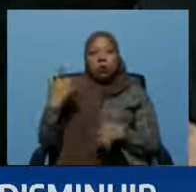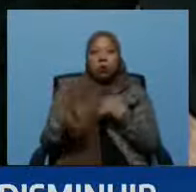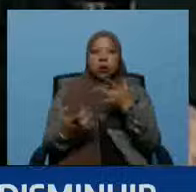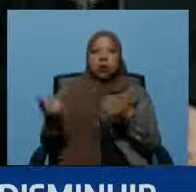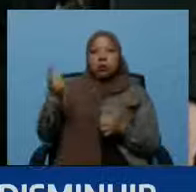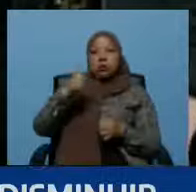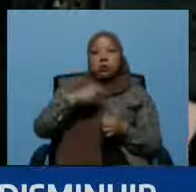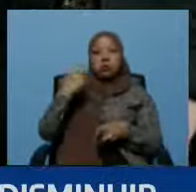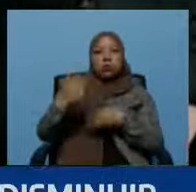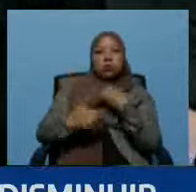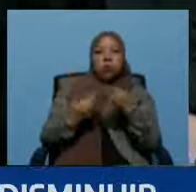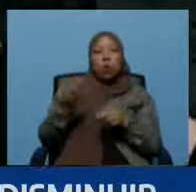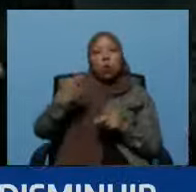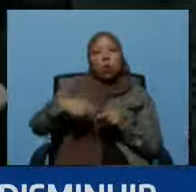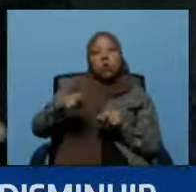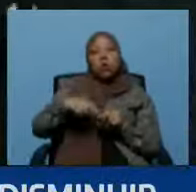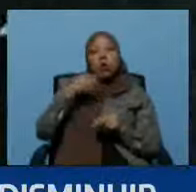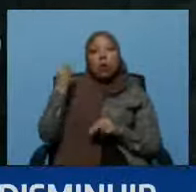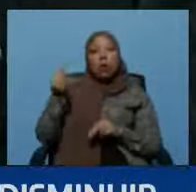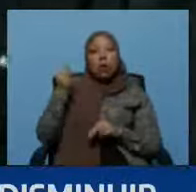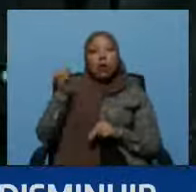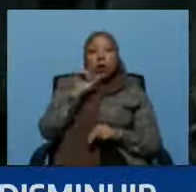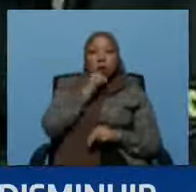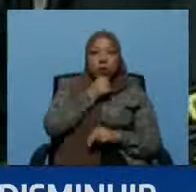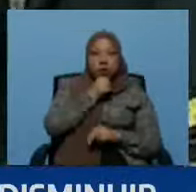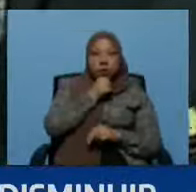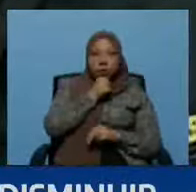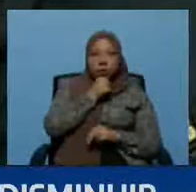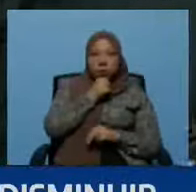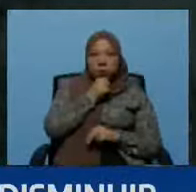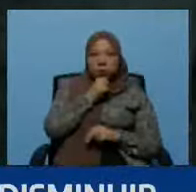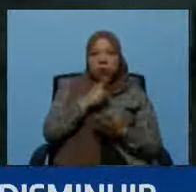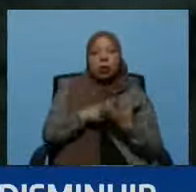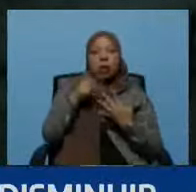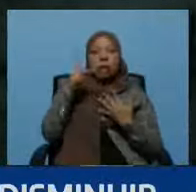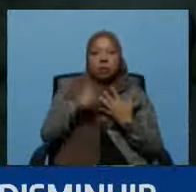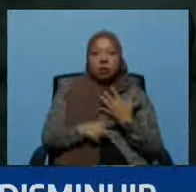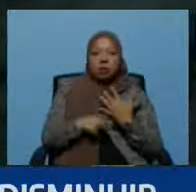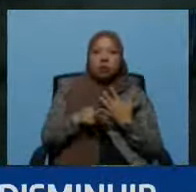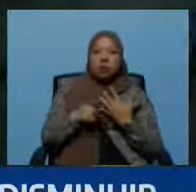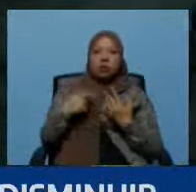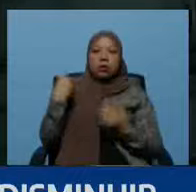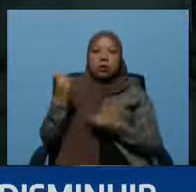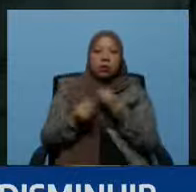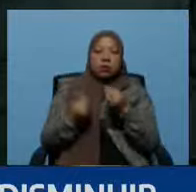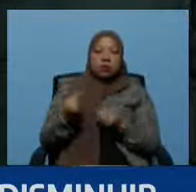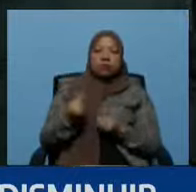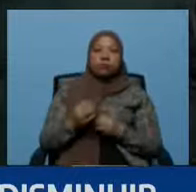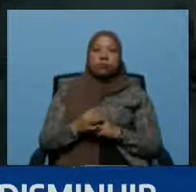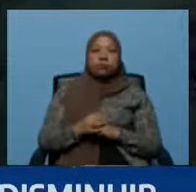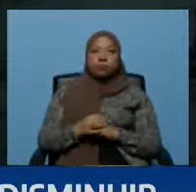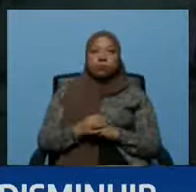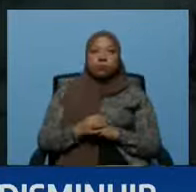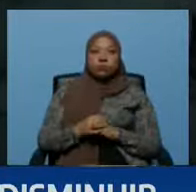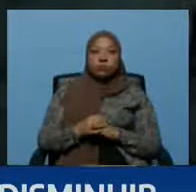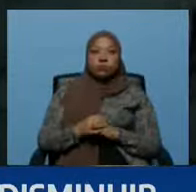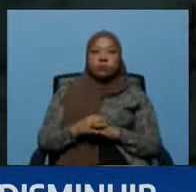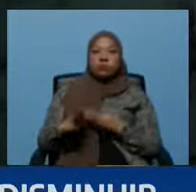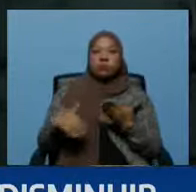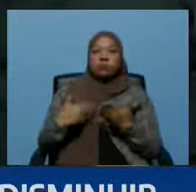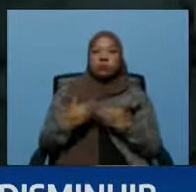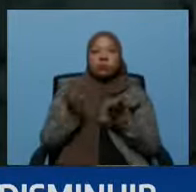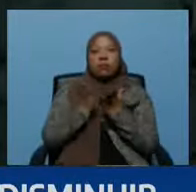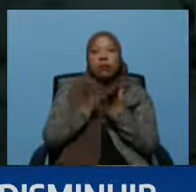influir tanto en niños, jóvenes y adultos. Pero este planteamiento, mi comandante en jefe, si pudiéramos llevarlo a